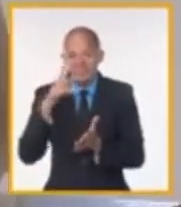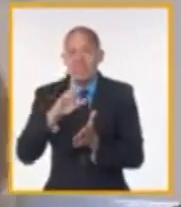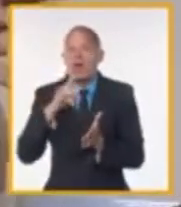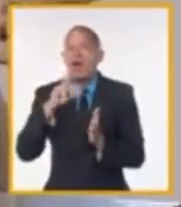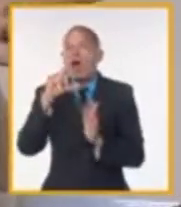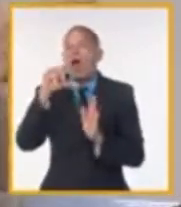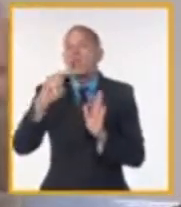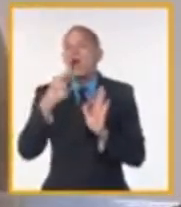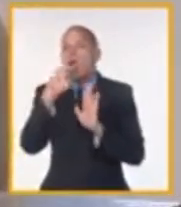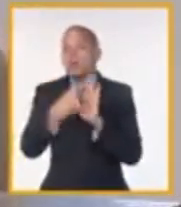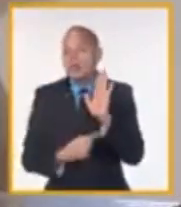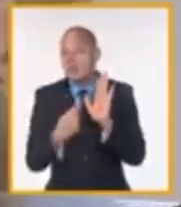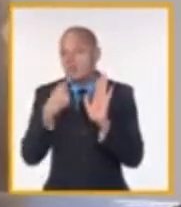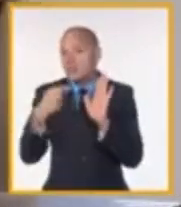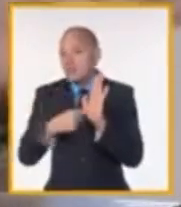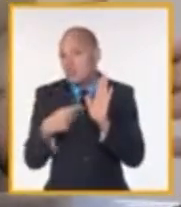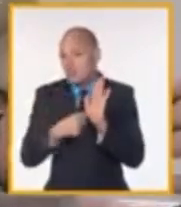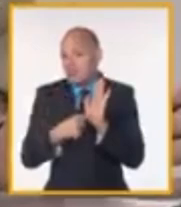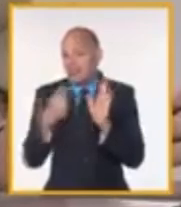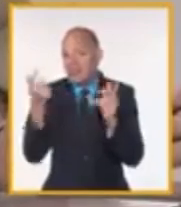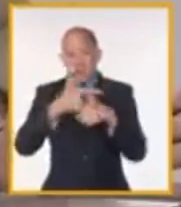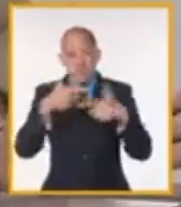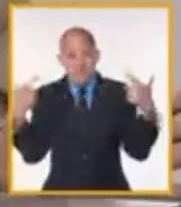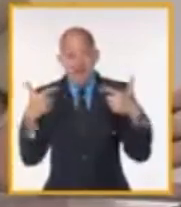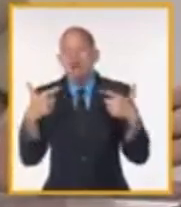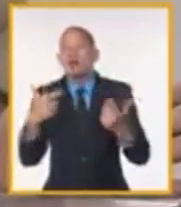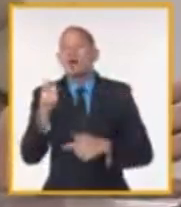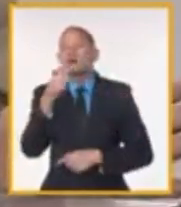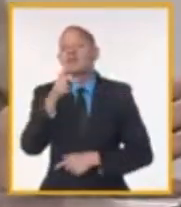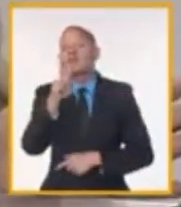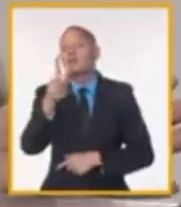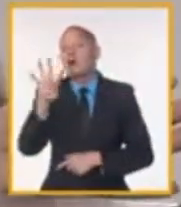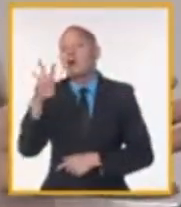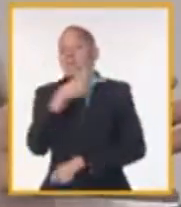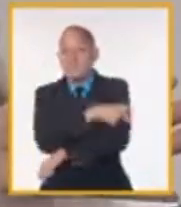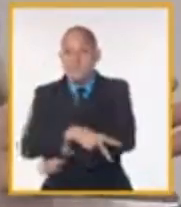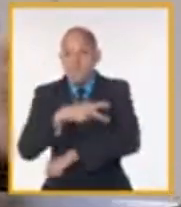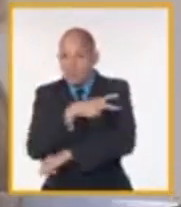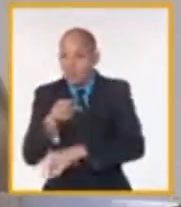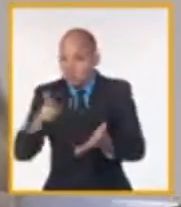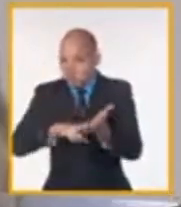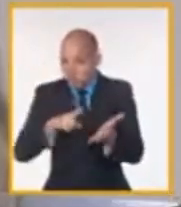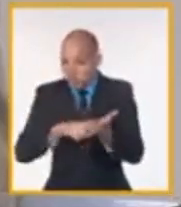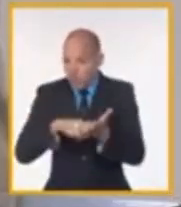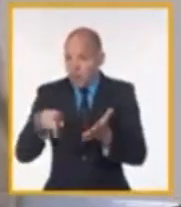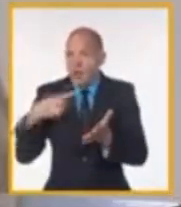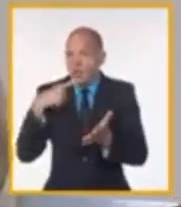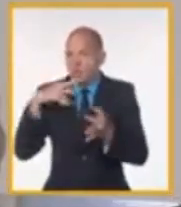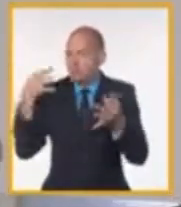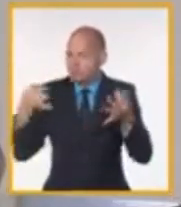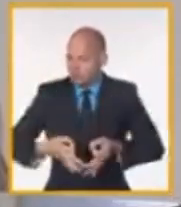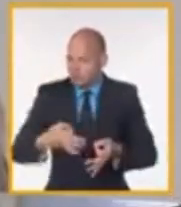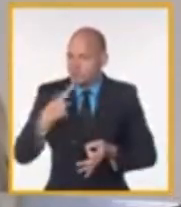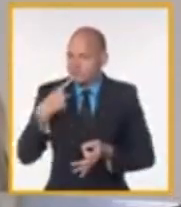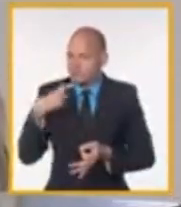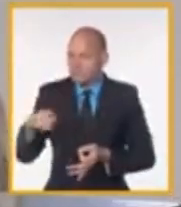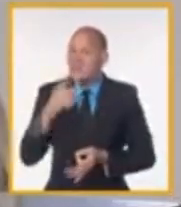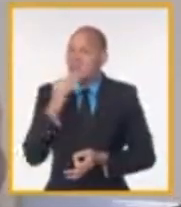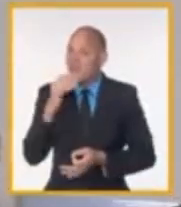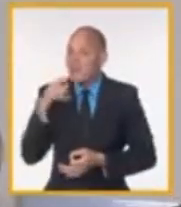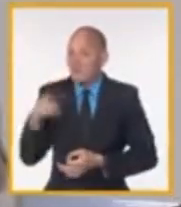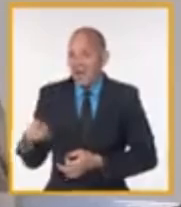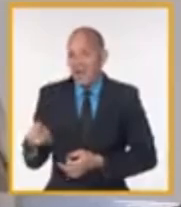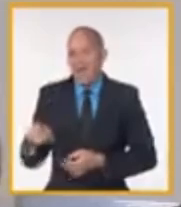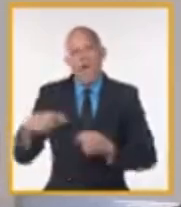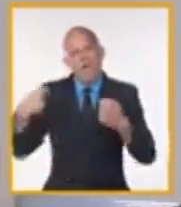aprobar una resolución por una mayoría de 124 de sus miembros reconociendo que Israel